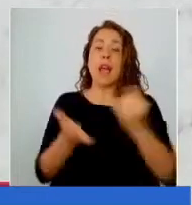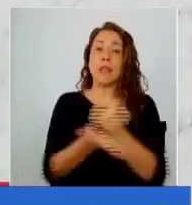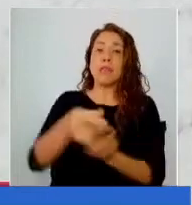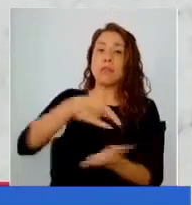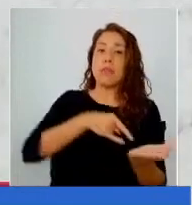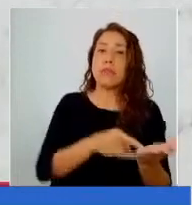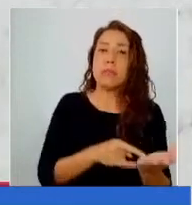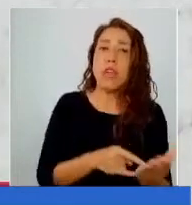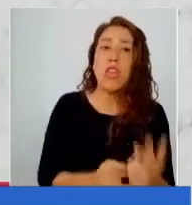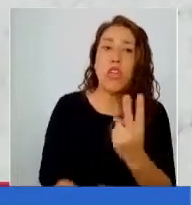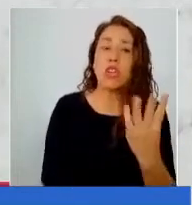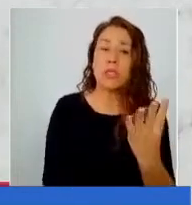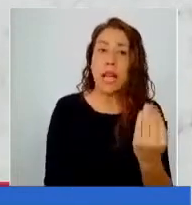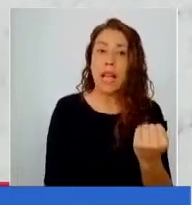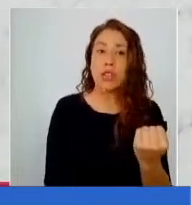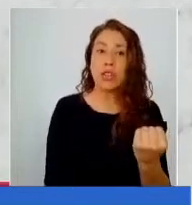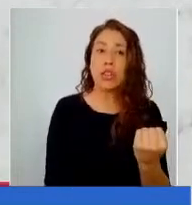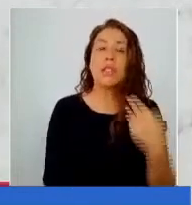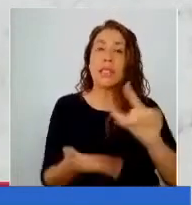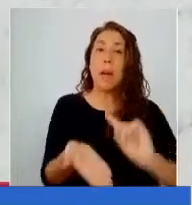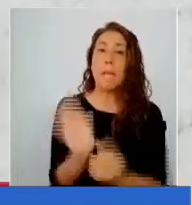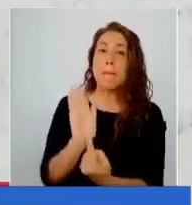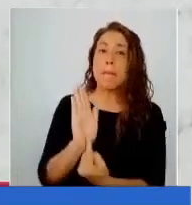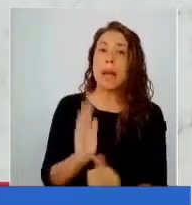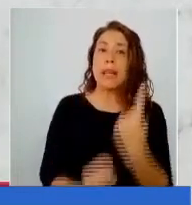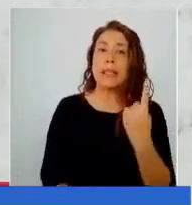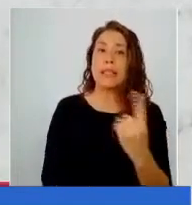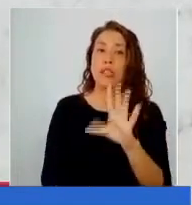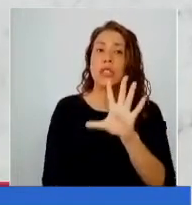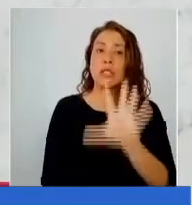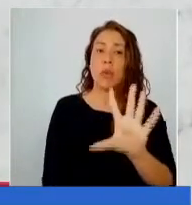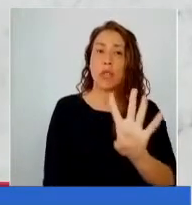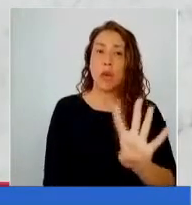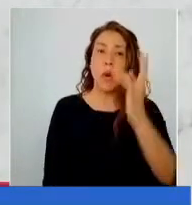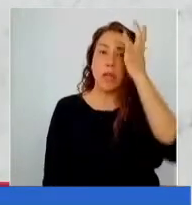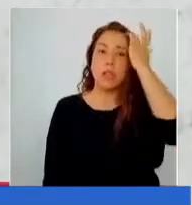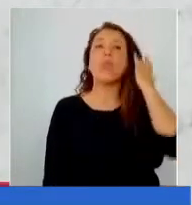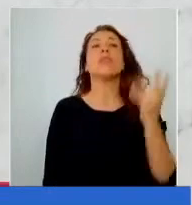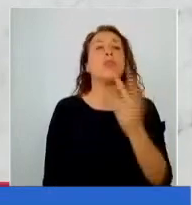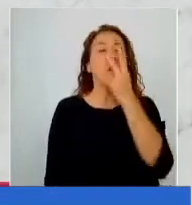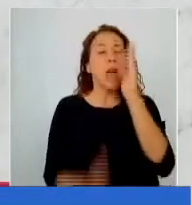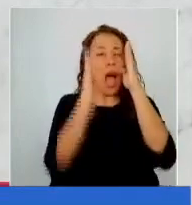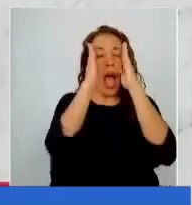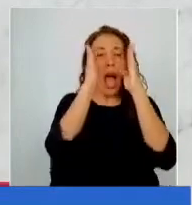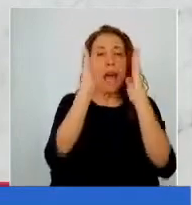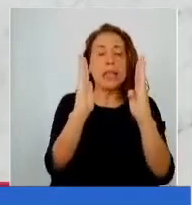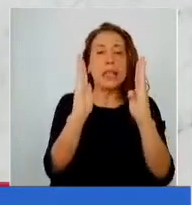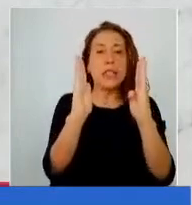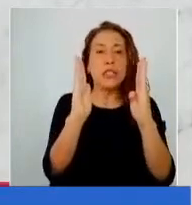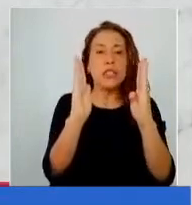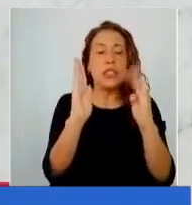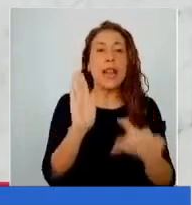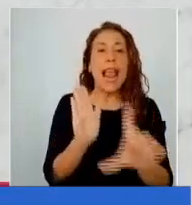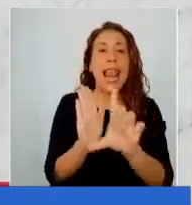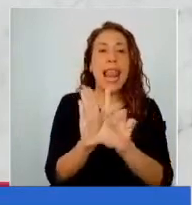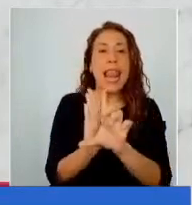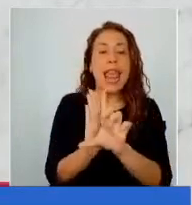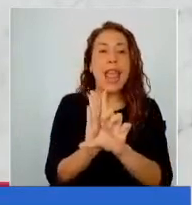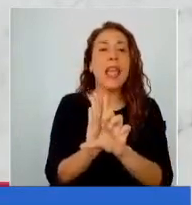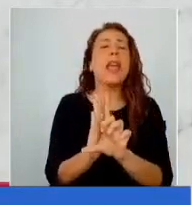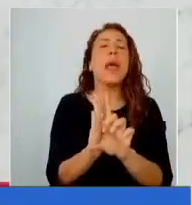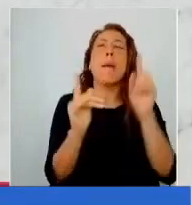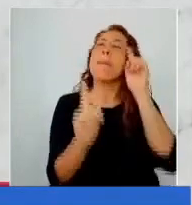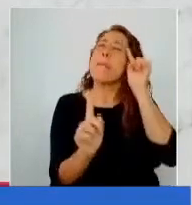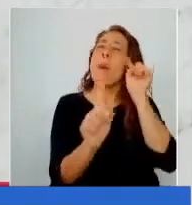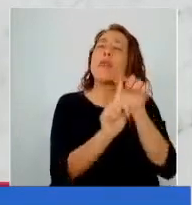y se publicaron 154 si uno mira con atención estas leyes se concentran básicamente en